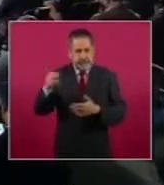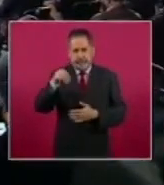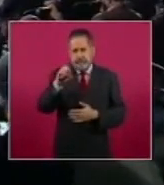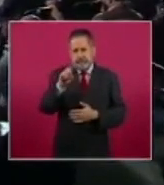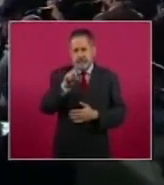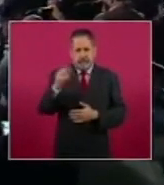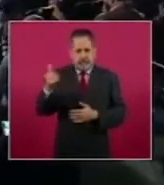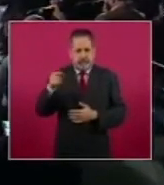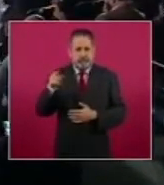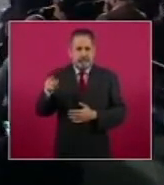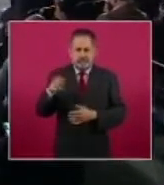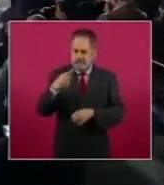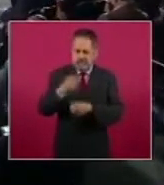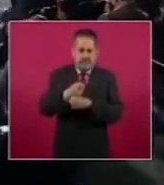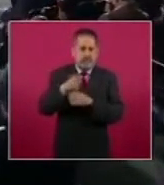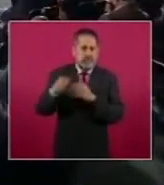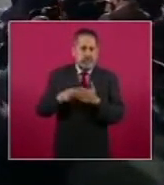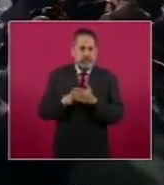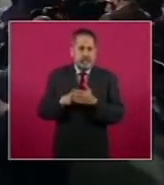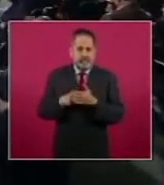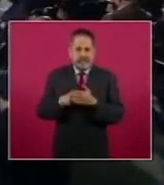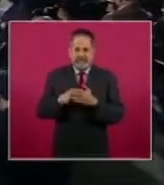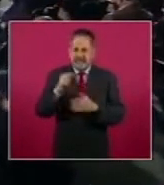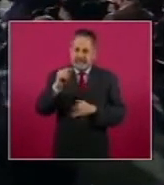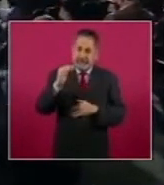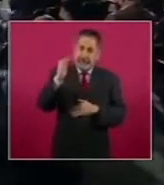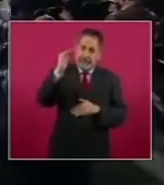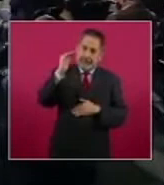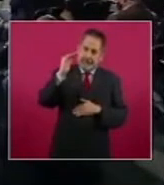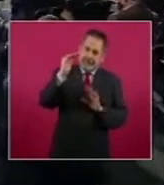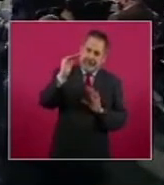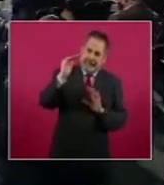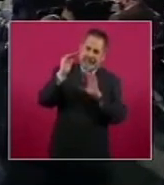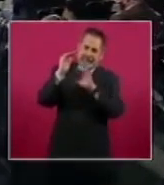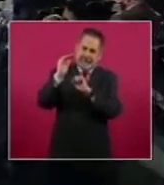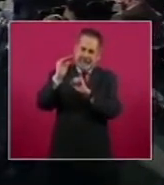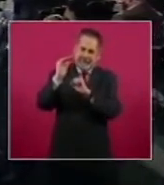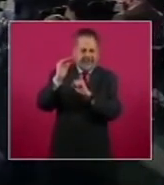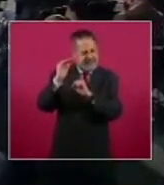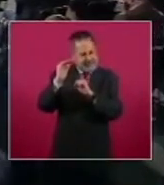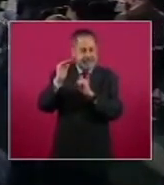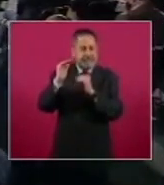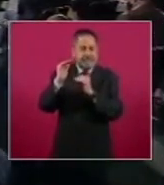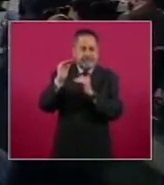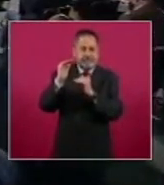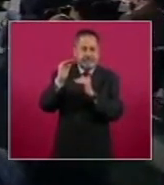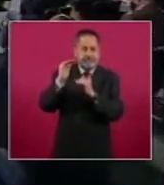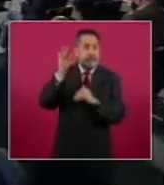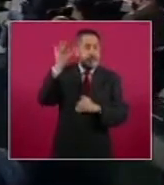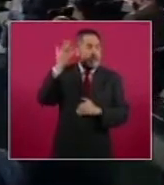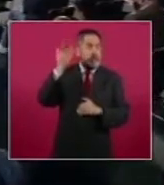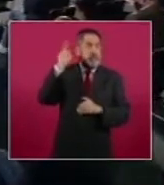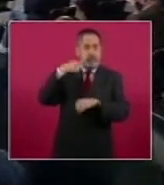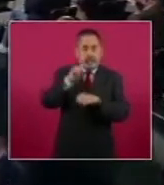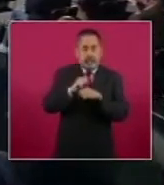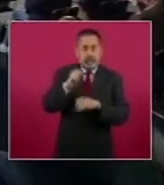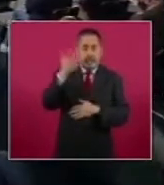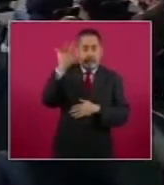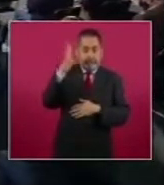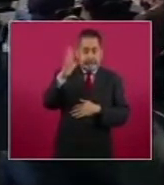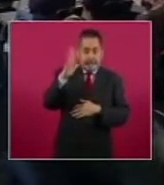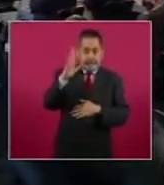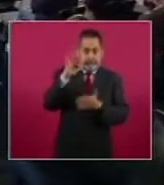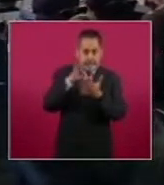es un requisito hablar español el presidente de las Barras para que se comunique con su